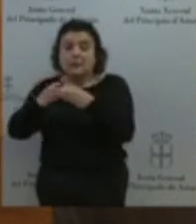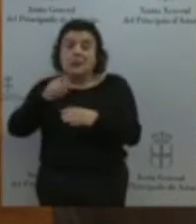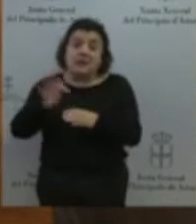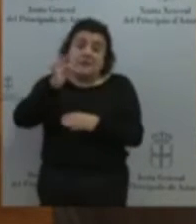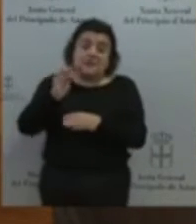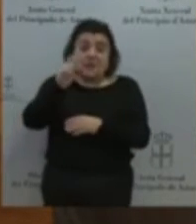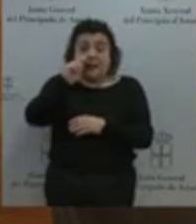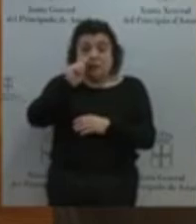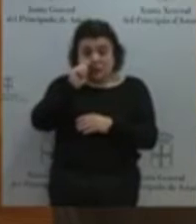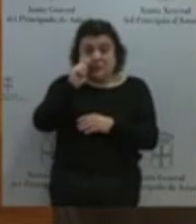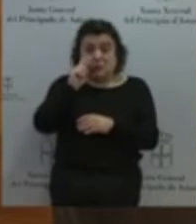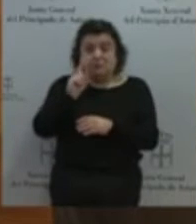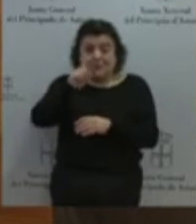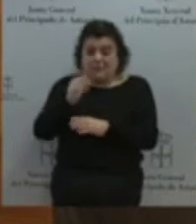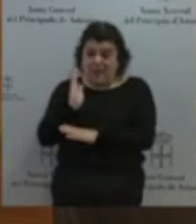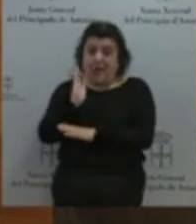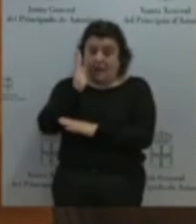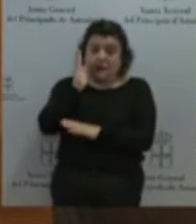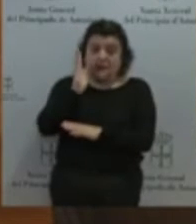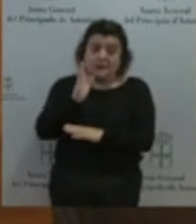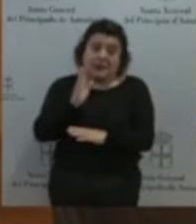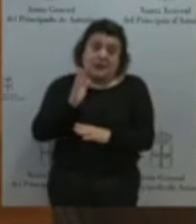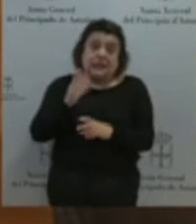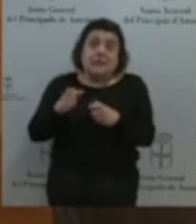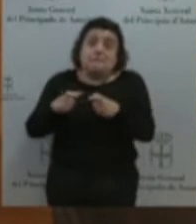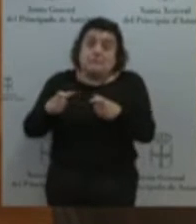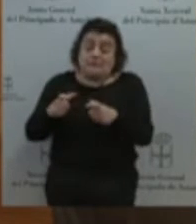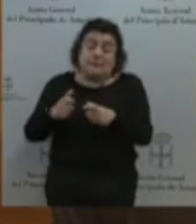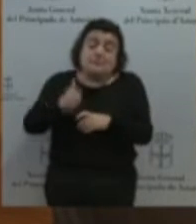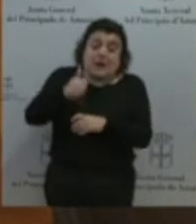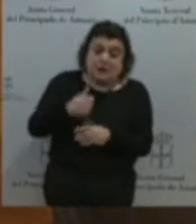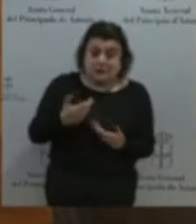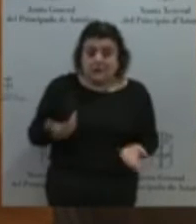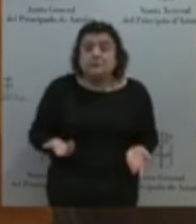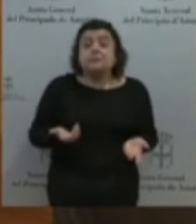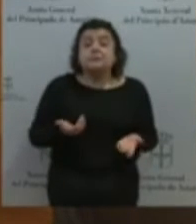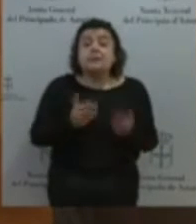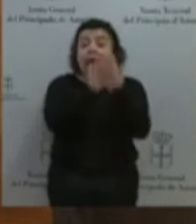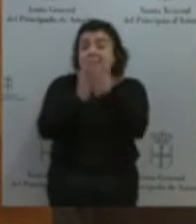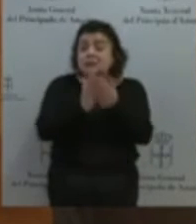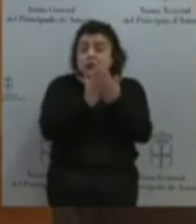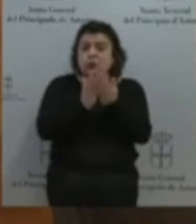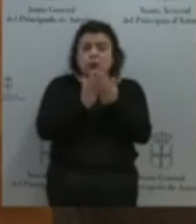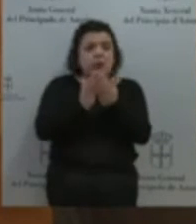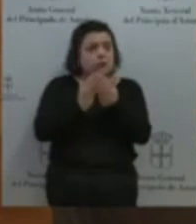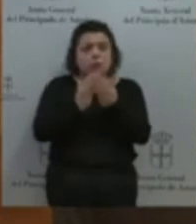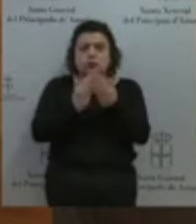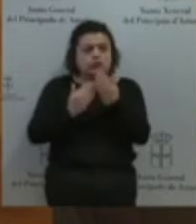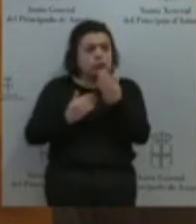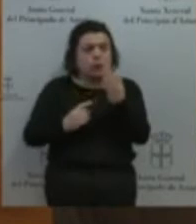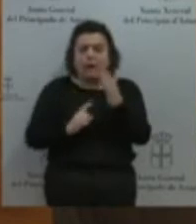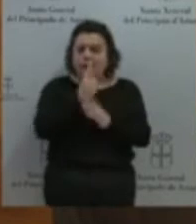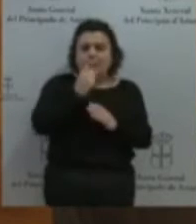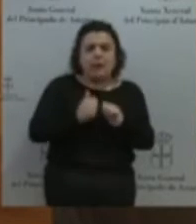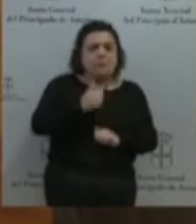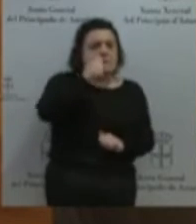casi exponencial. El estudio más avanzado que tenemos ahora mismo entre manos, que creo que es en el que podríamos mirarnos de